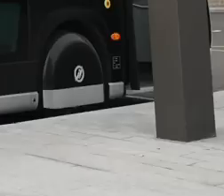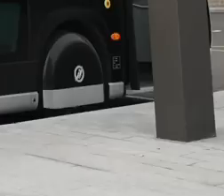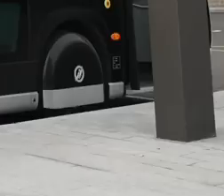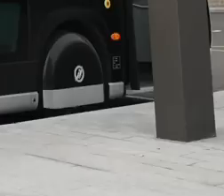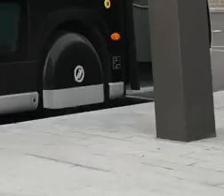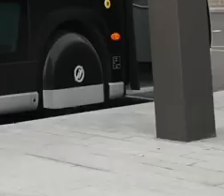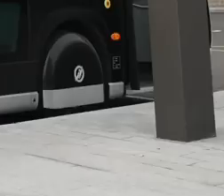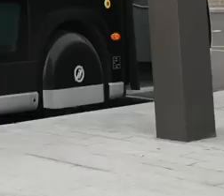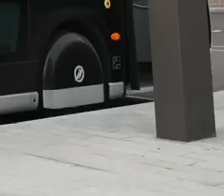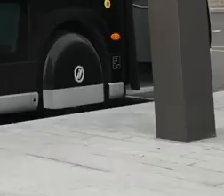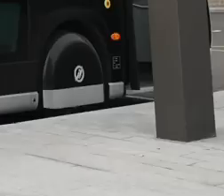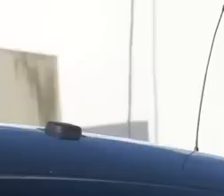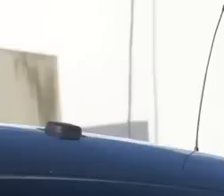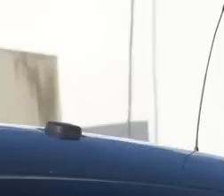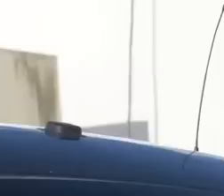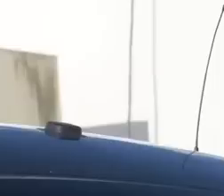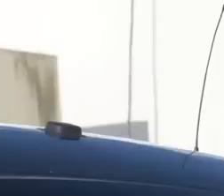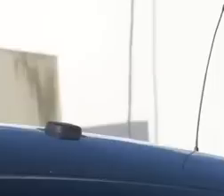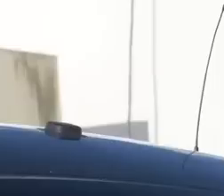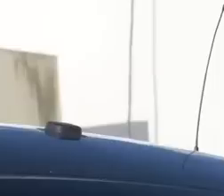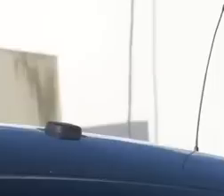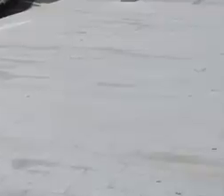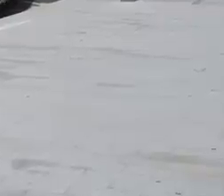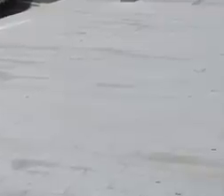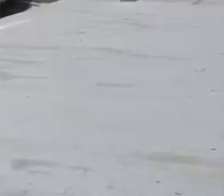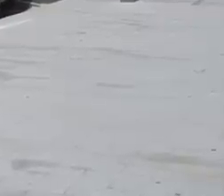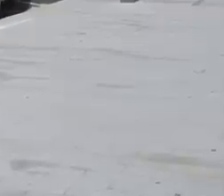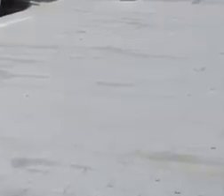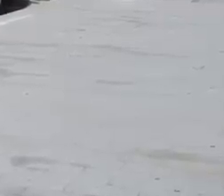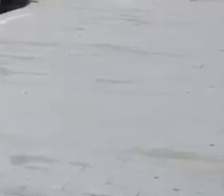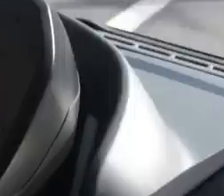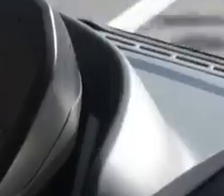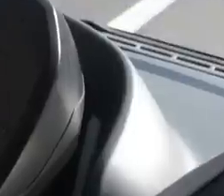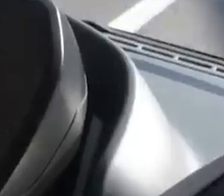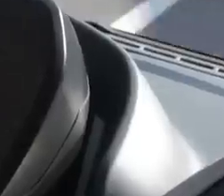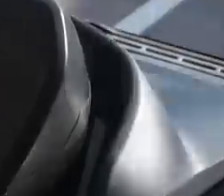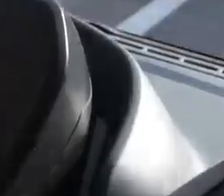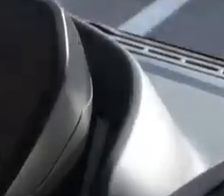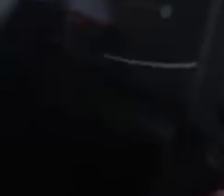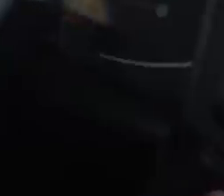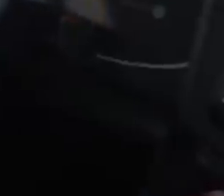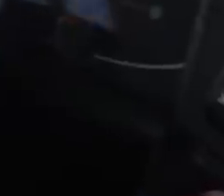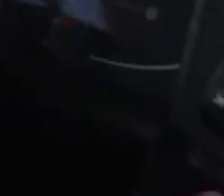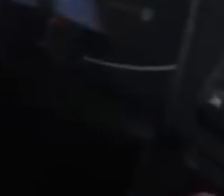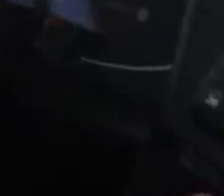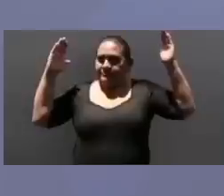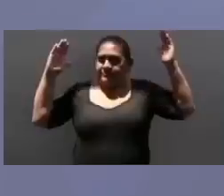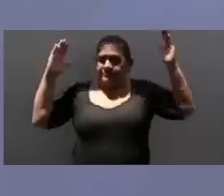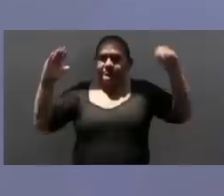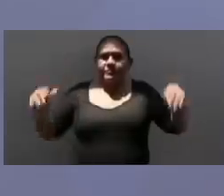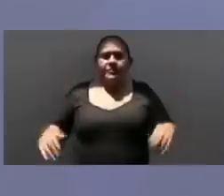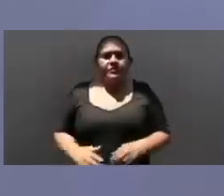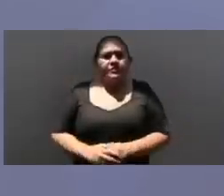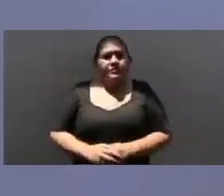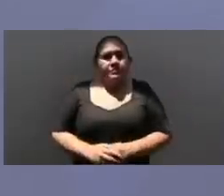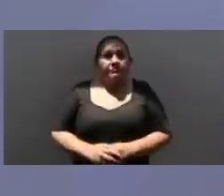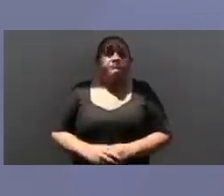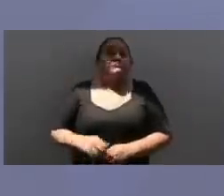no en Latinoamérica, en el mundo. Este vehículo que están viendo, Yetram, hoy